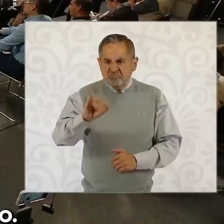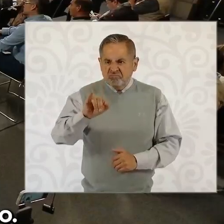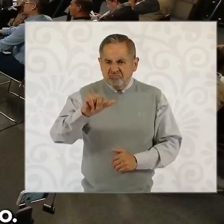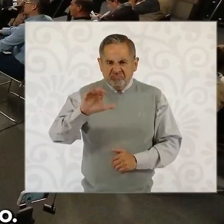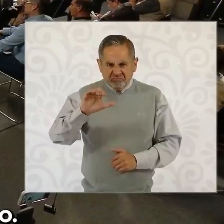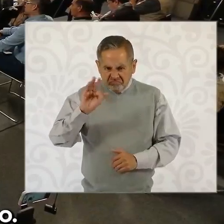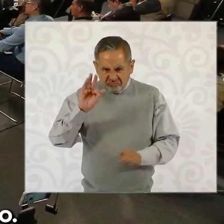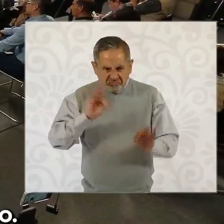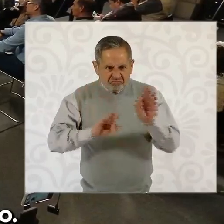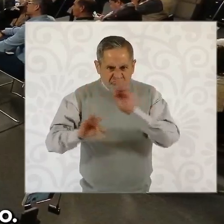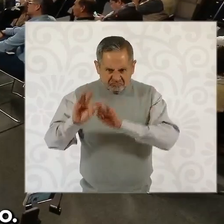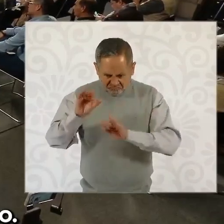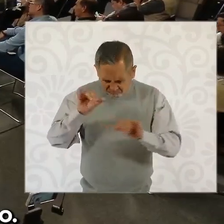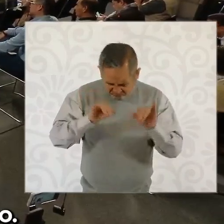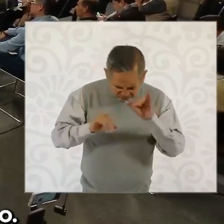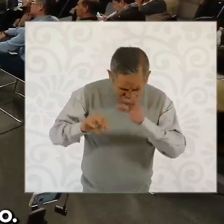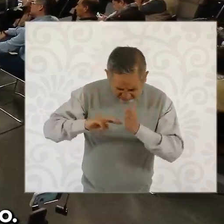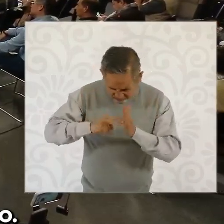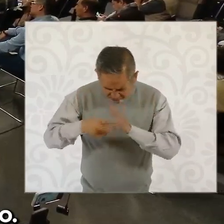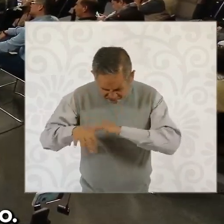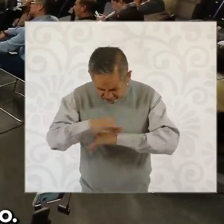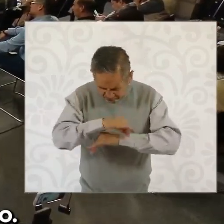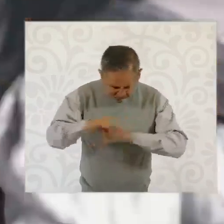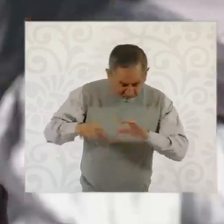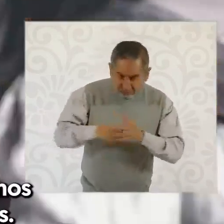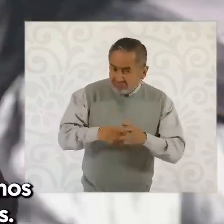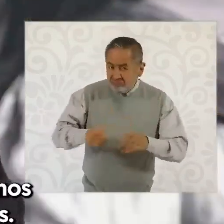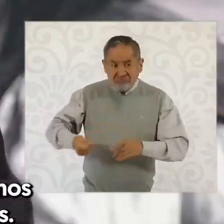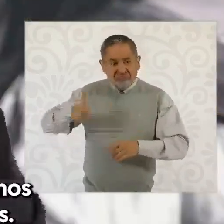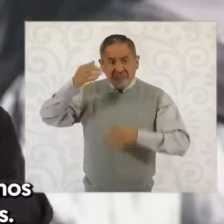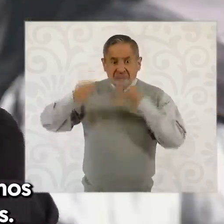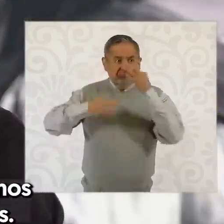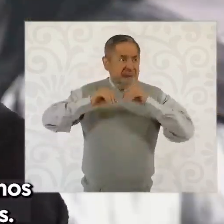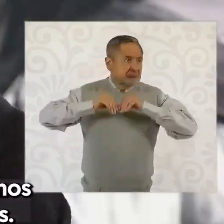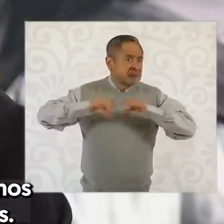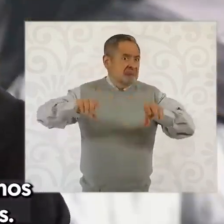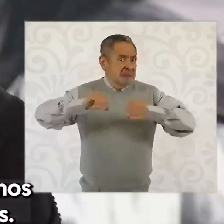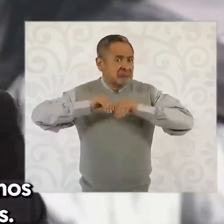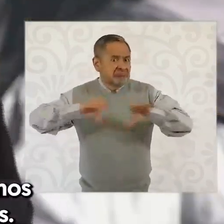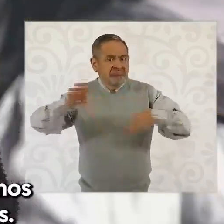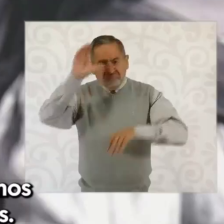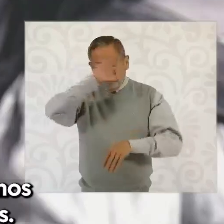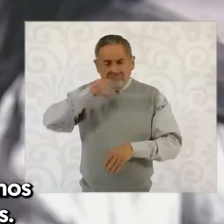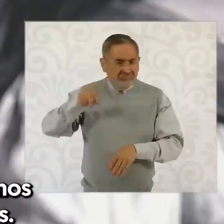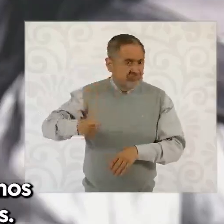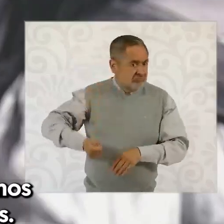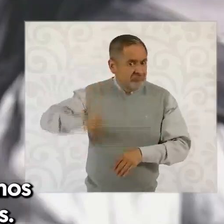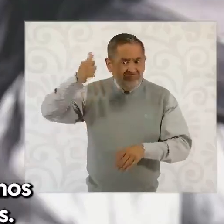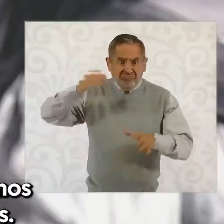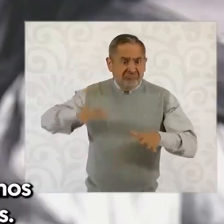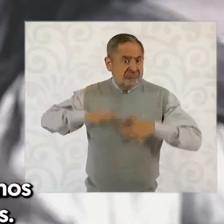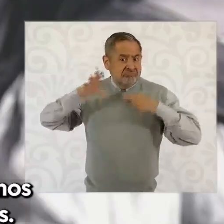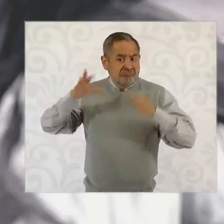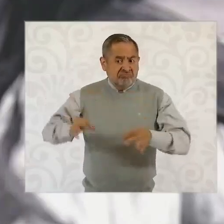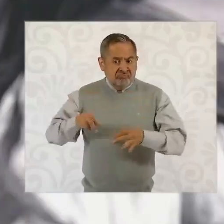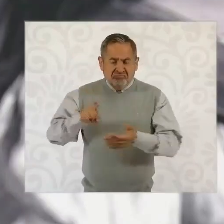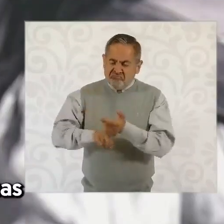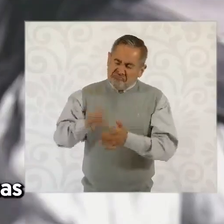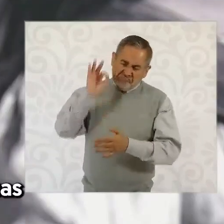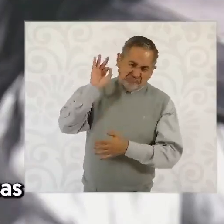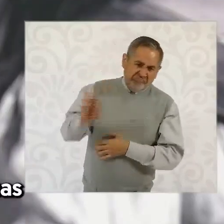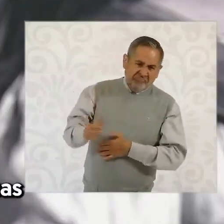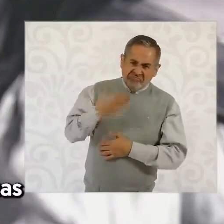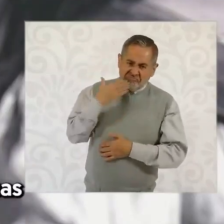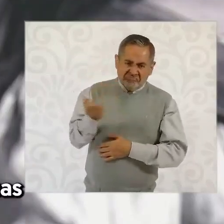alguna manera la pionera en la divulgación científica de México, muy relacionado con lo que hablábamos hace un momento de los tecnicismos.